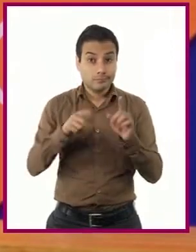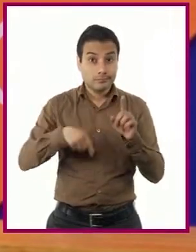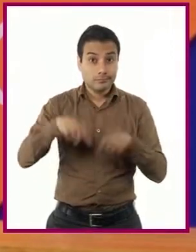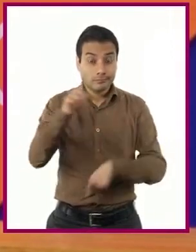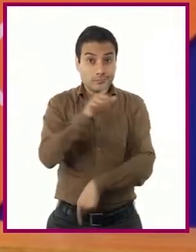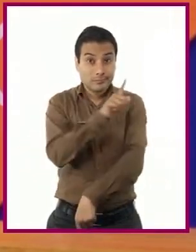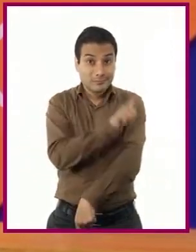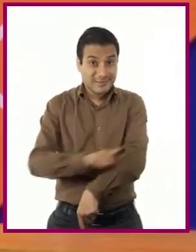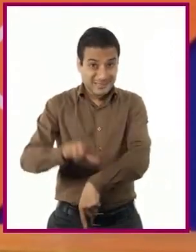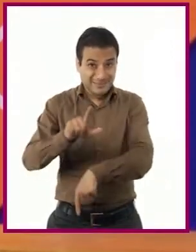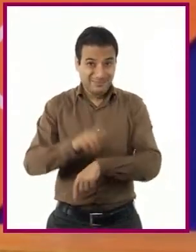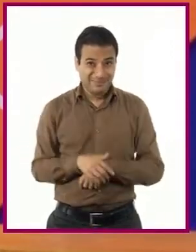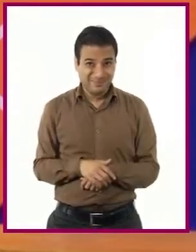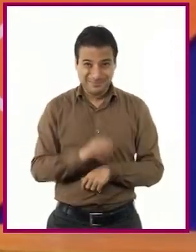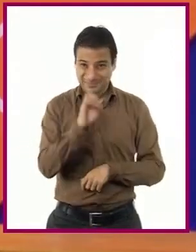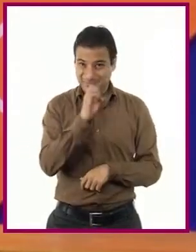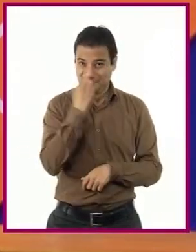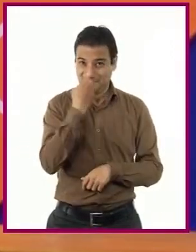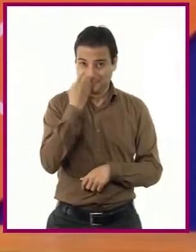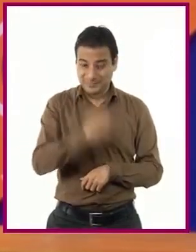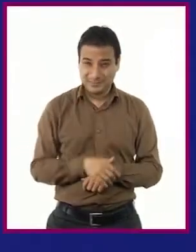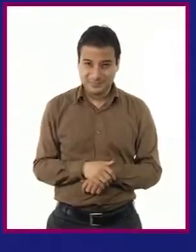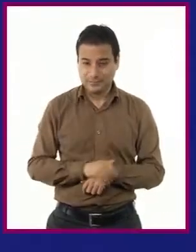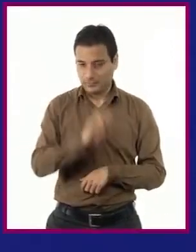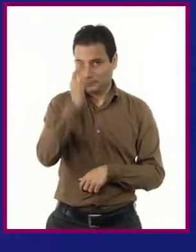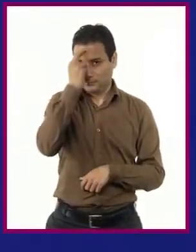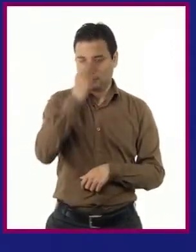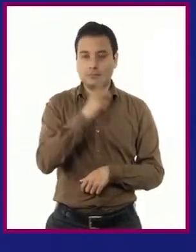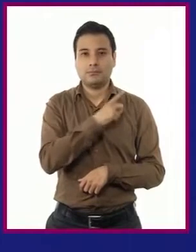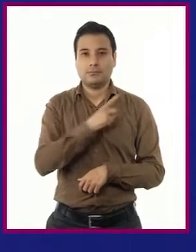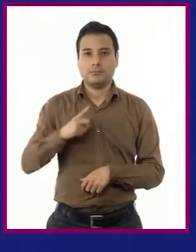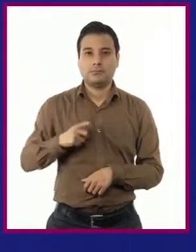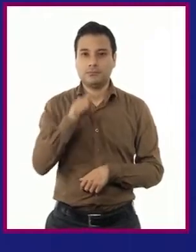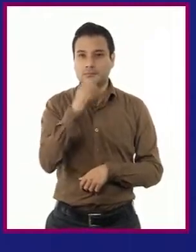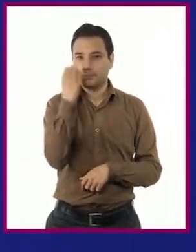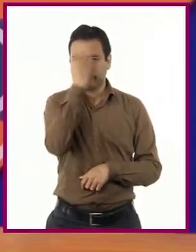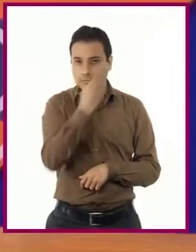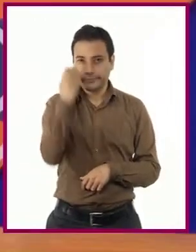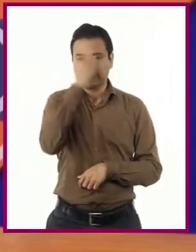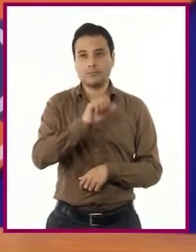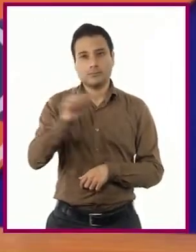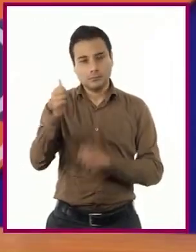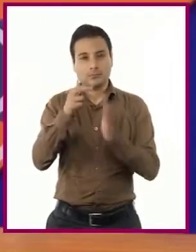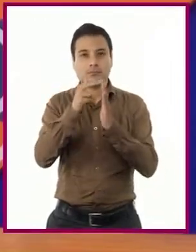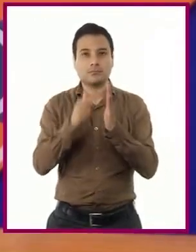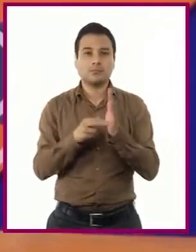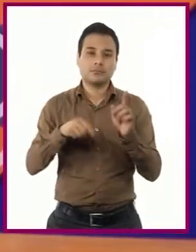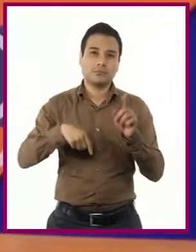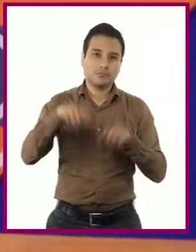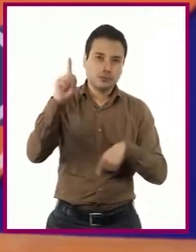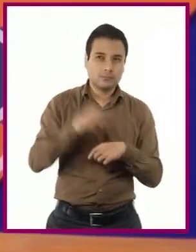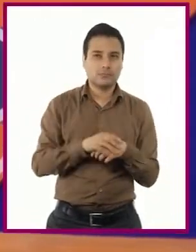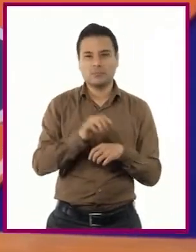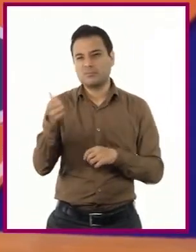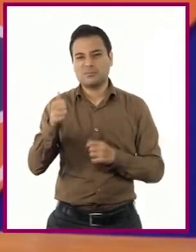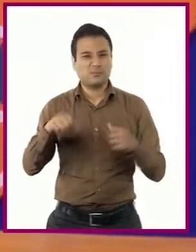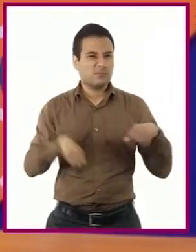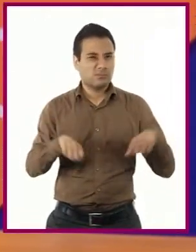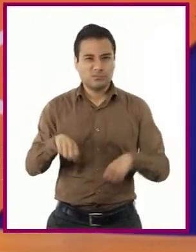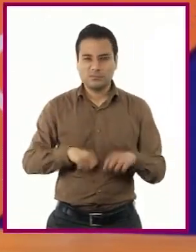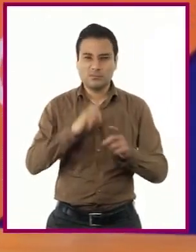tu equipo y escuela, recuerda que debes revisar otras versiones tanto de fútbol como de otra actividad